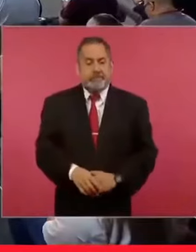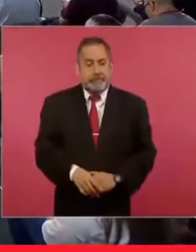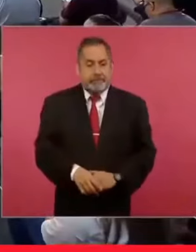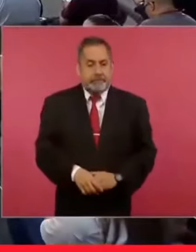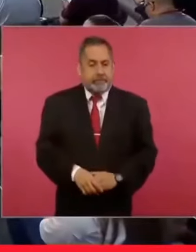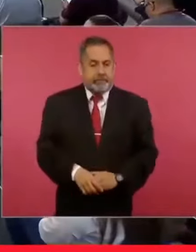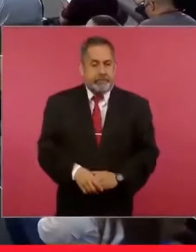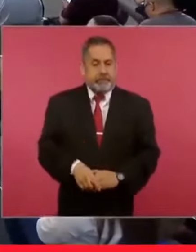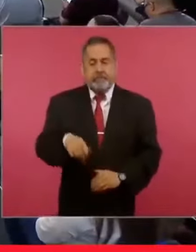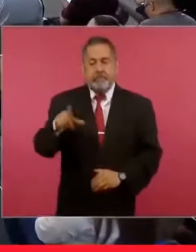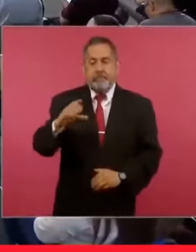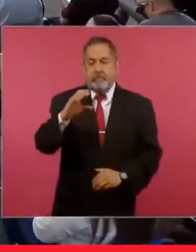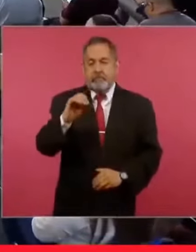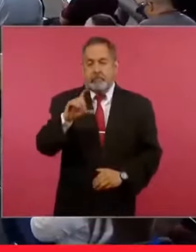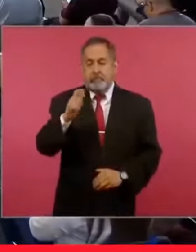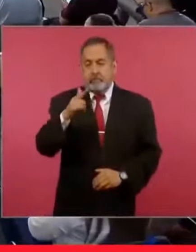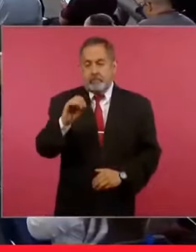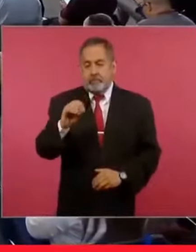hasta el Colegio Nacional.